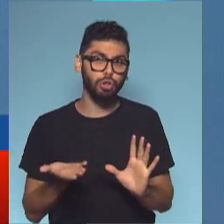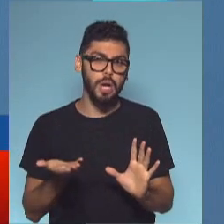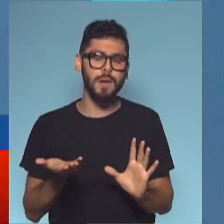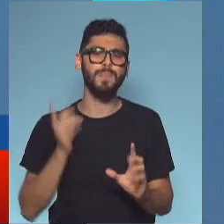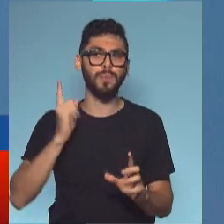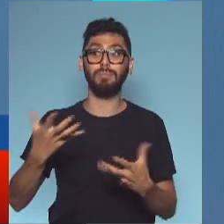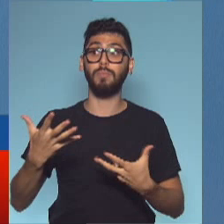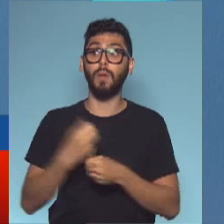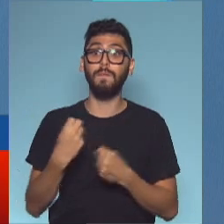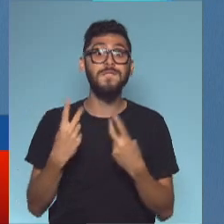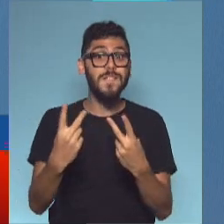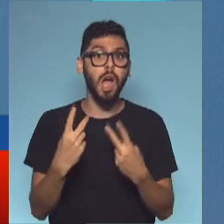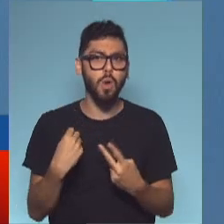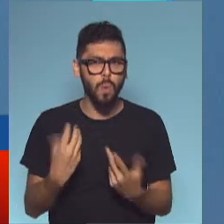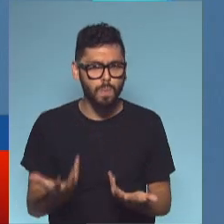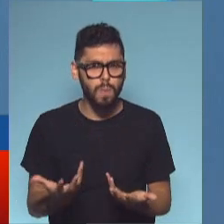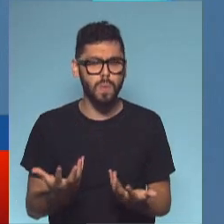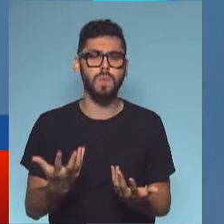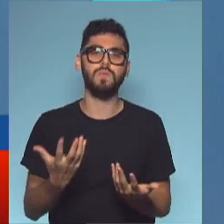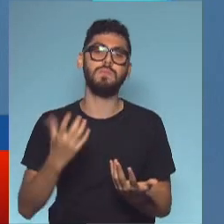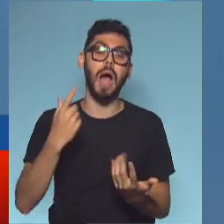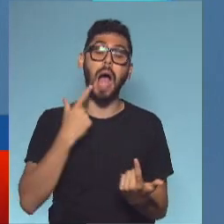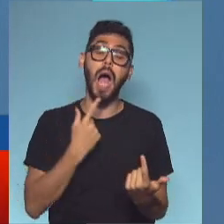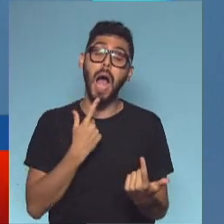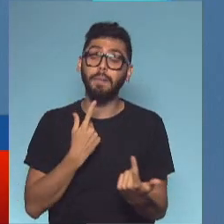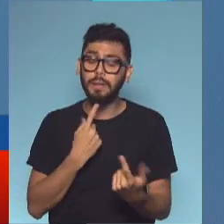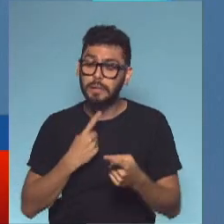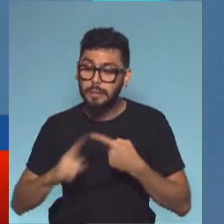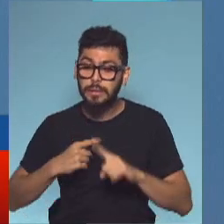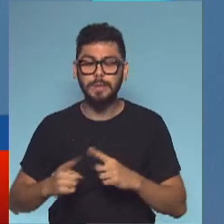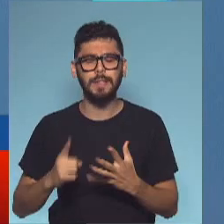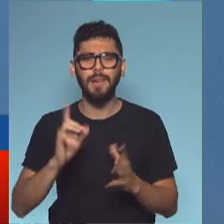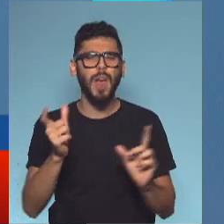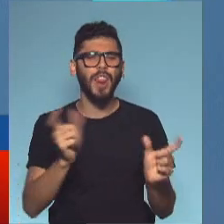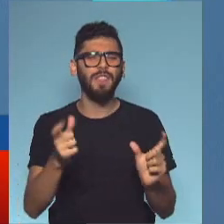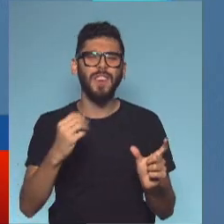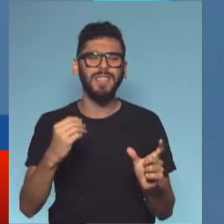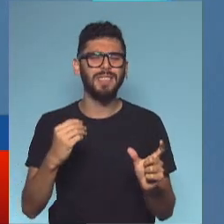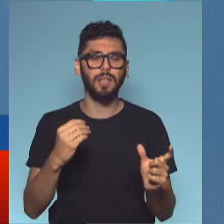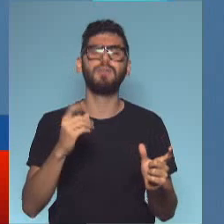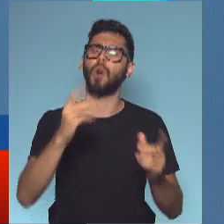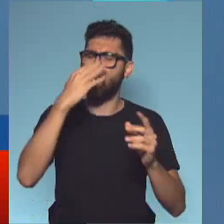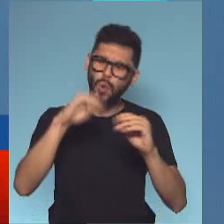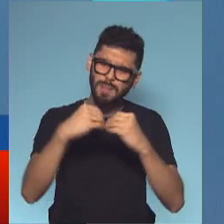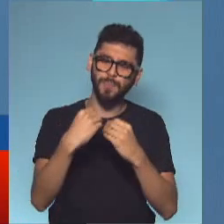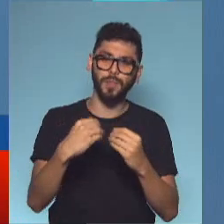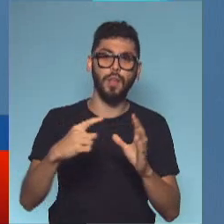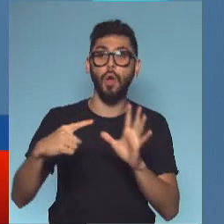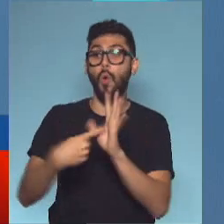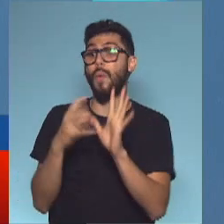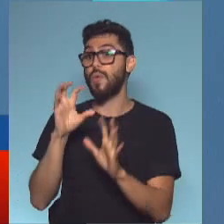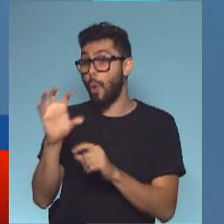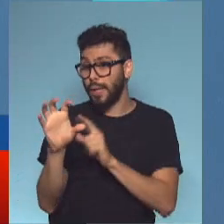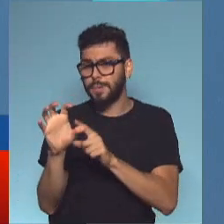veíamos recién también. Veremos si se avanza en alguna negociación. La diferencia que vos tenés sustancial, y con esto cerramos, es la provincia de Buenos Aires, vos podés